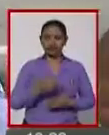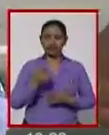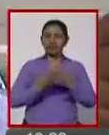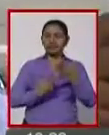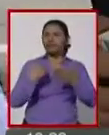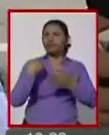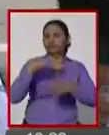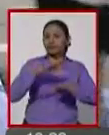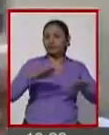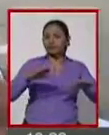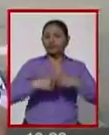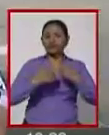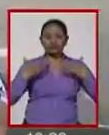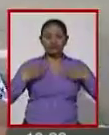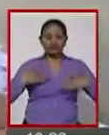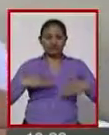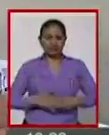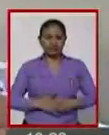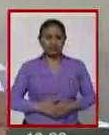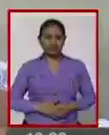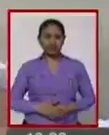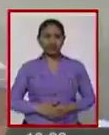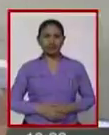tiene el niño? ¿Qué ropa tiene?